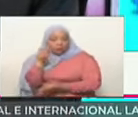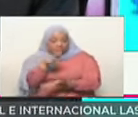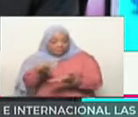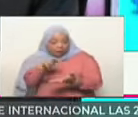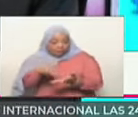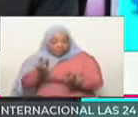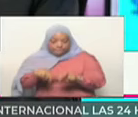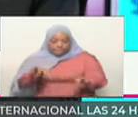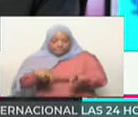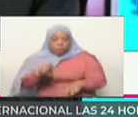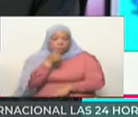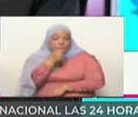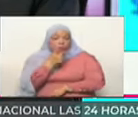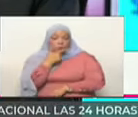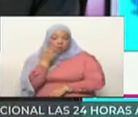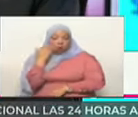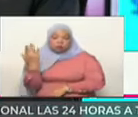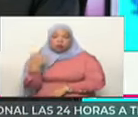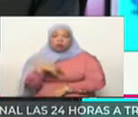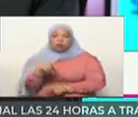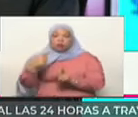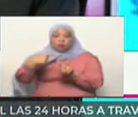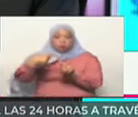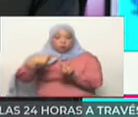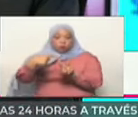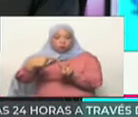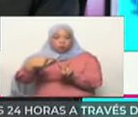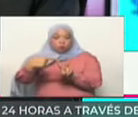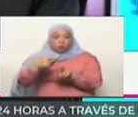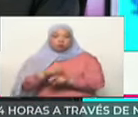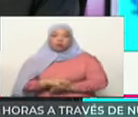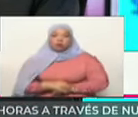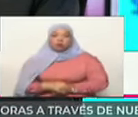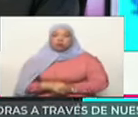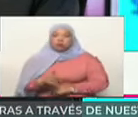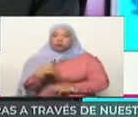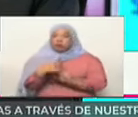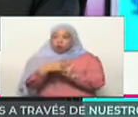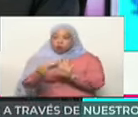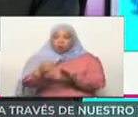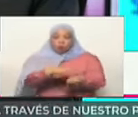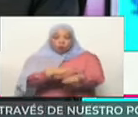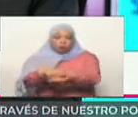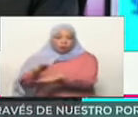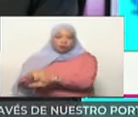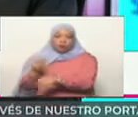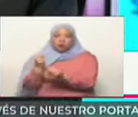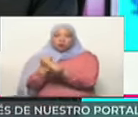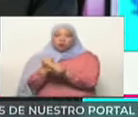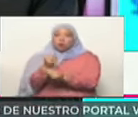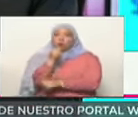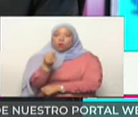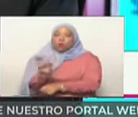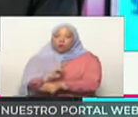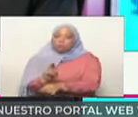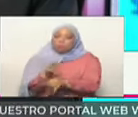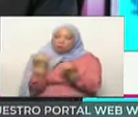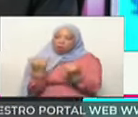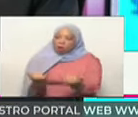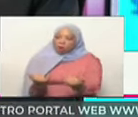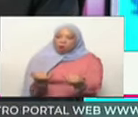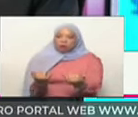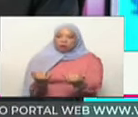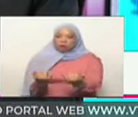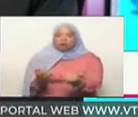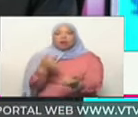Es muy bueno el canal de Telegram de BTV. Se lo recomiendo, porque tiene las noticias en tiempo real y